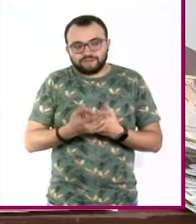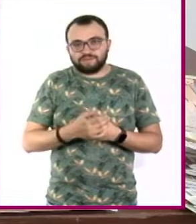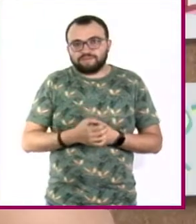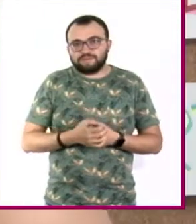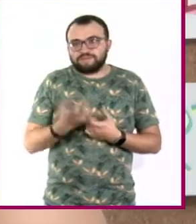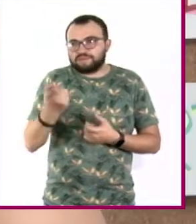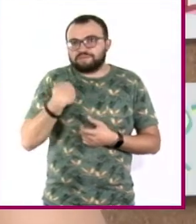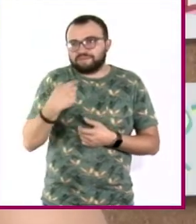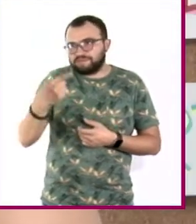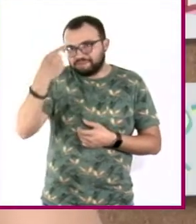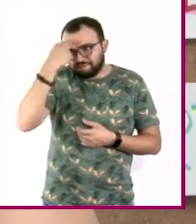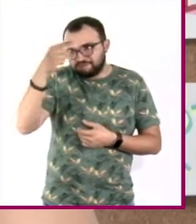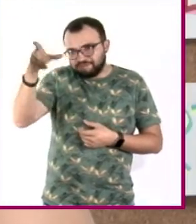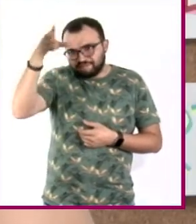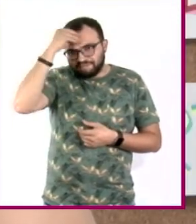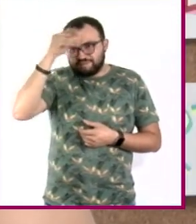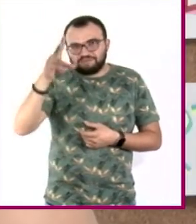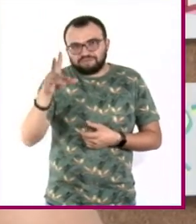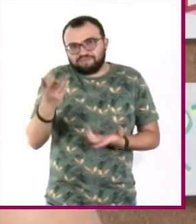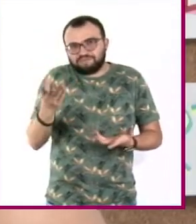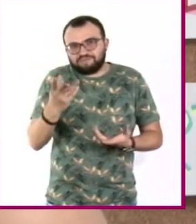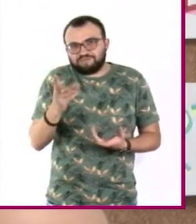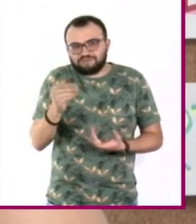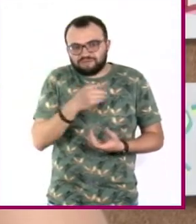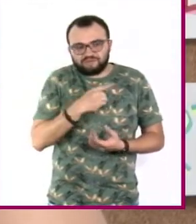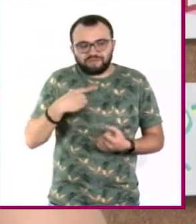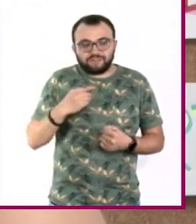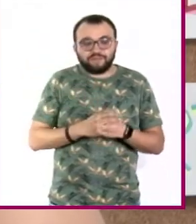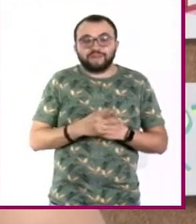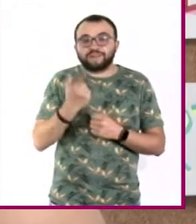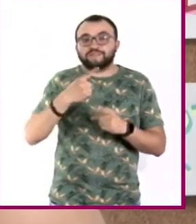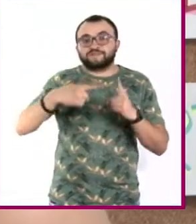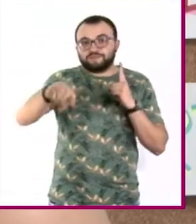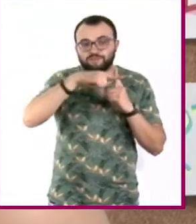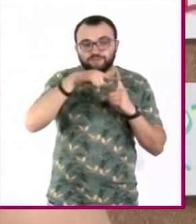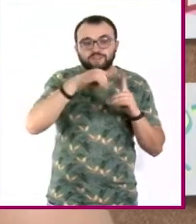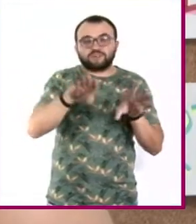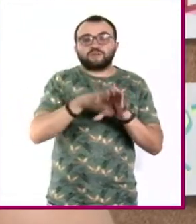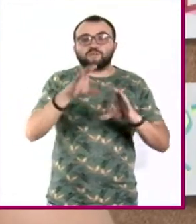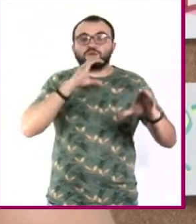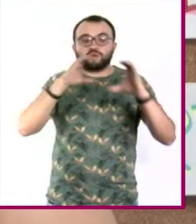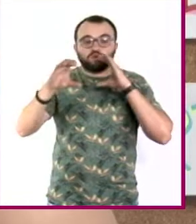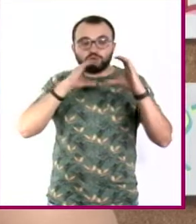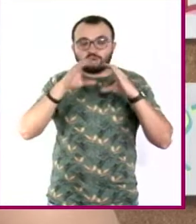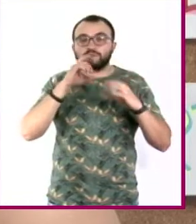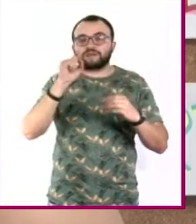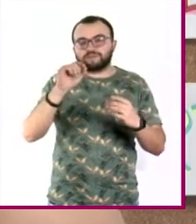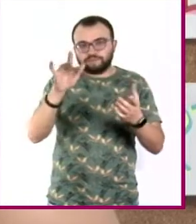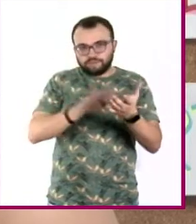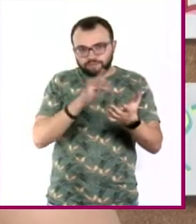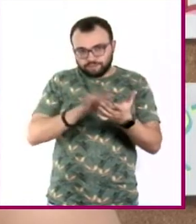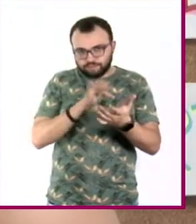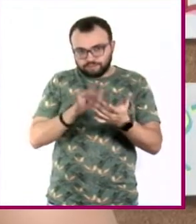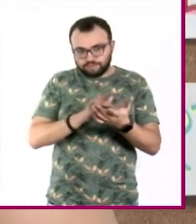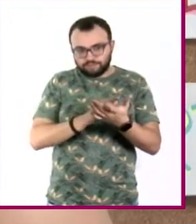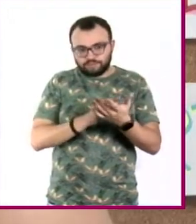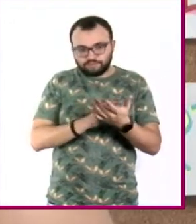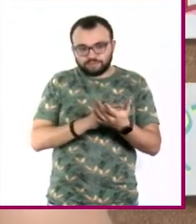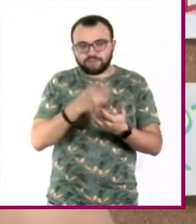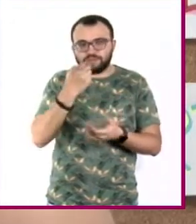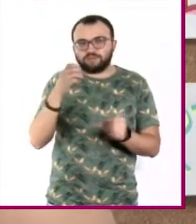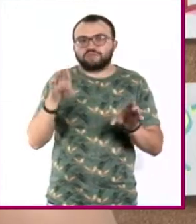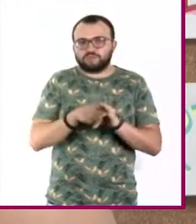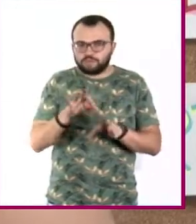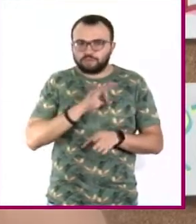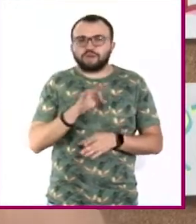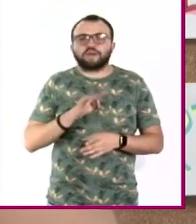nosotros. El lado positivo es la facilidad para comunicarnos a nivel mundial mediante medios digitales, lo que puede ser